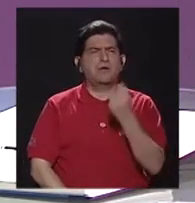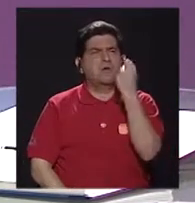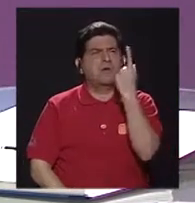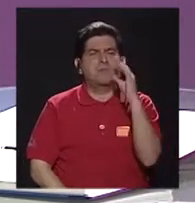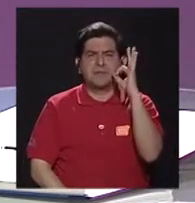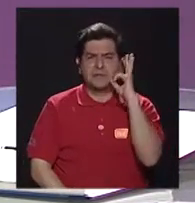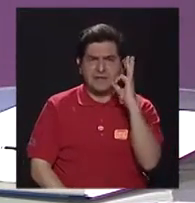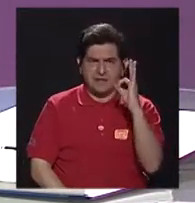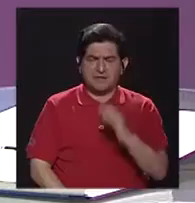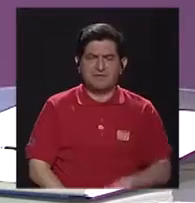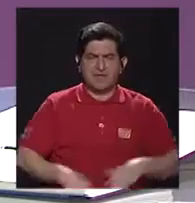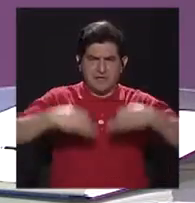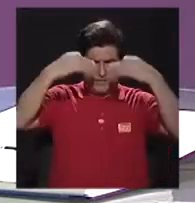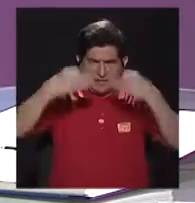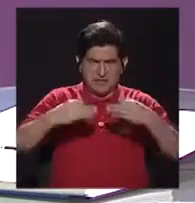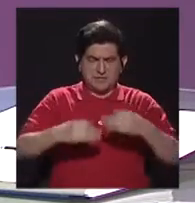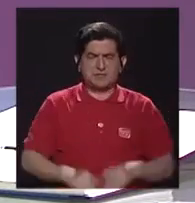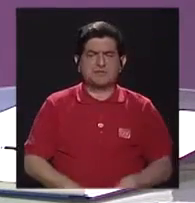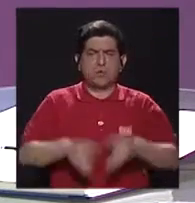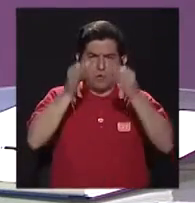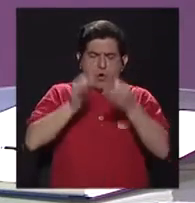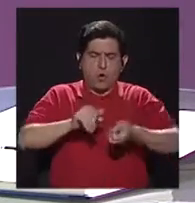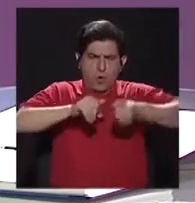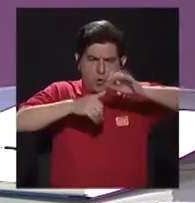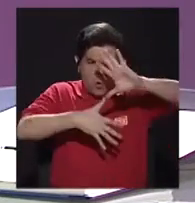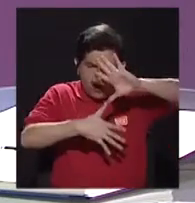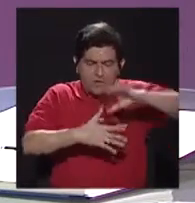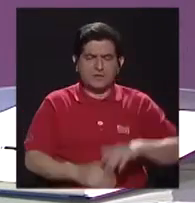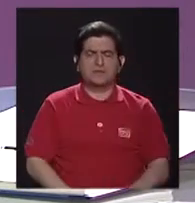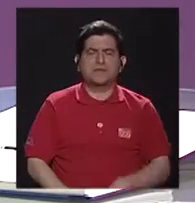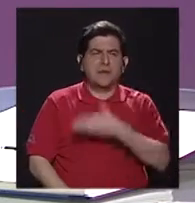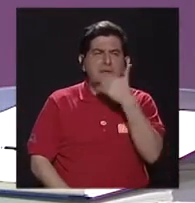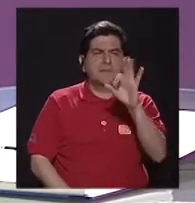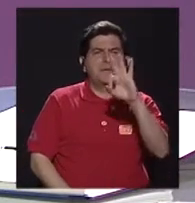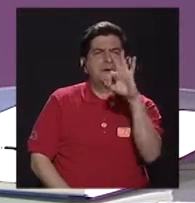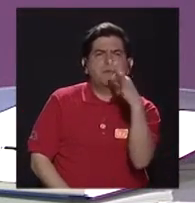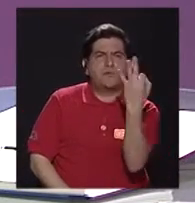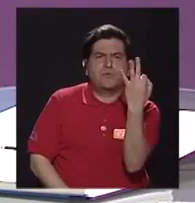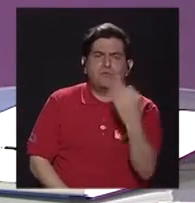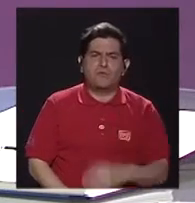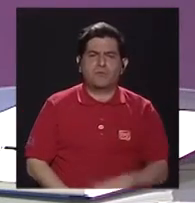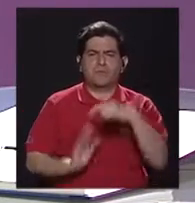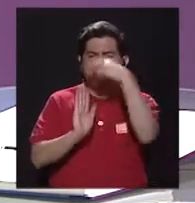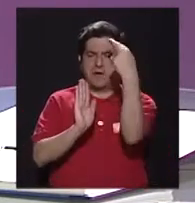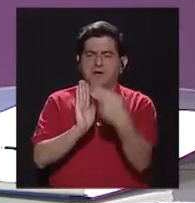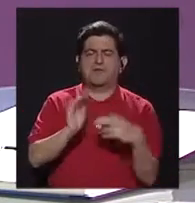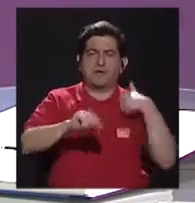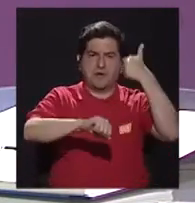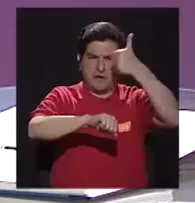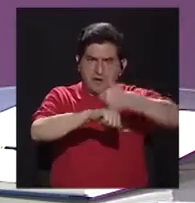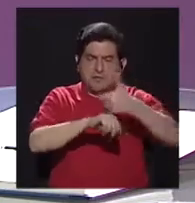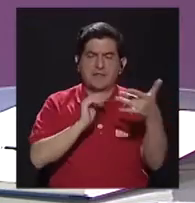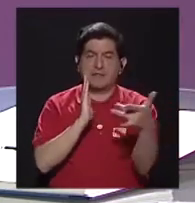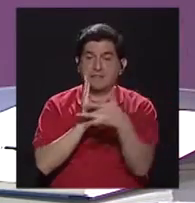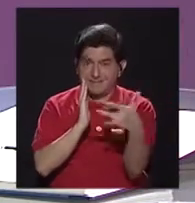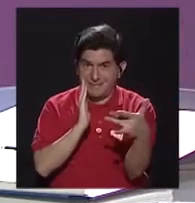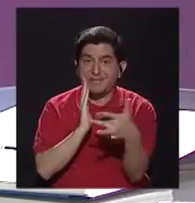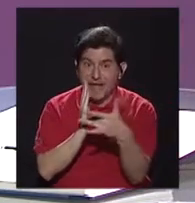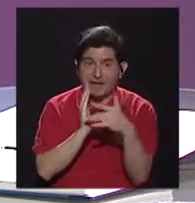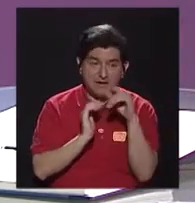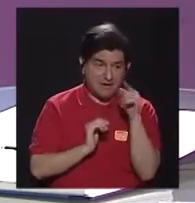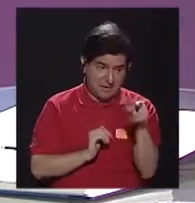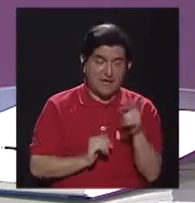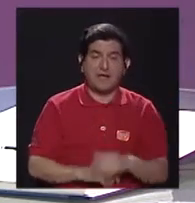la sentencia de la Corte Interamericana, el mecanismo más idóneo para reglamentar la técnica, porque estamos hablando